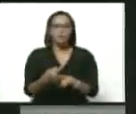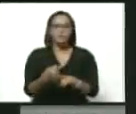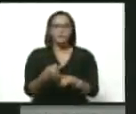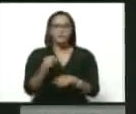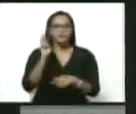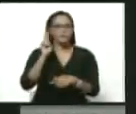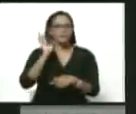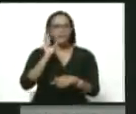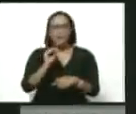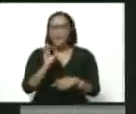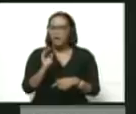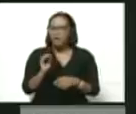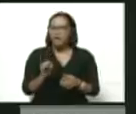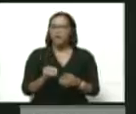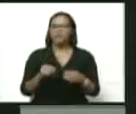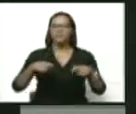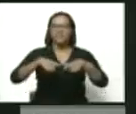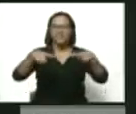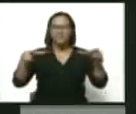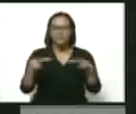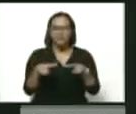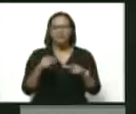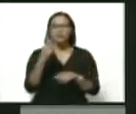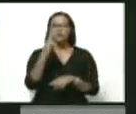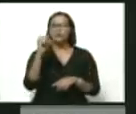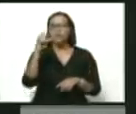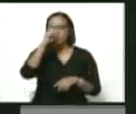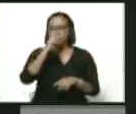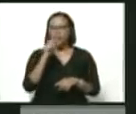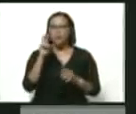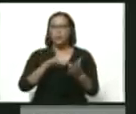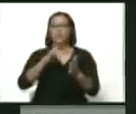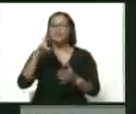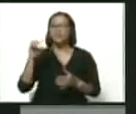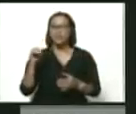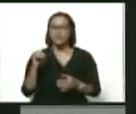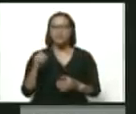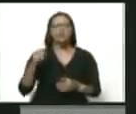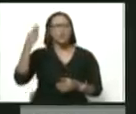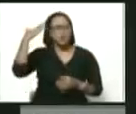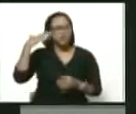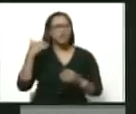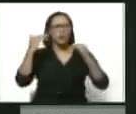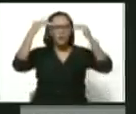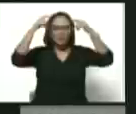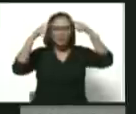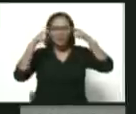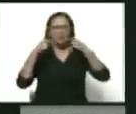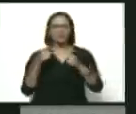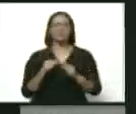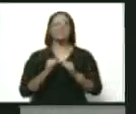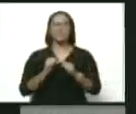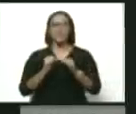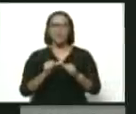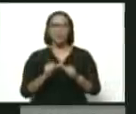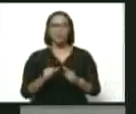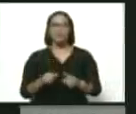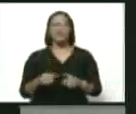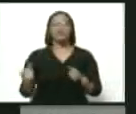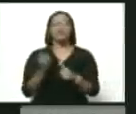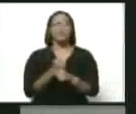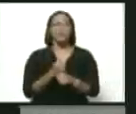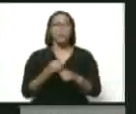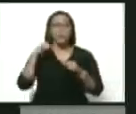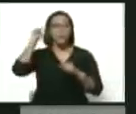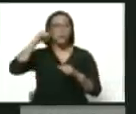ha hablado del ciclo bicentenario, 2030. Yo sé que el comandante Chávez había dicho algo y conseguimos, presidente, un video de ese del comandante Chávez,